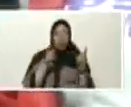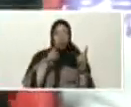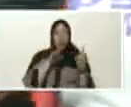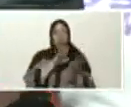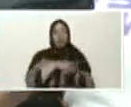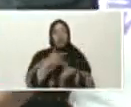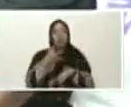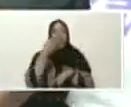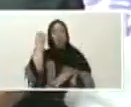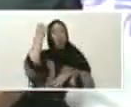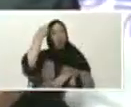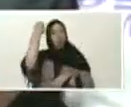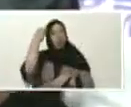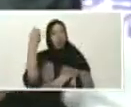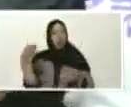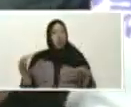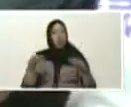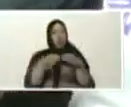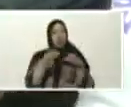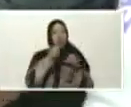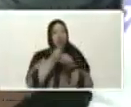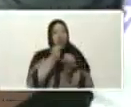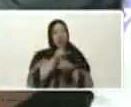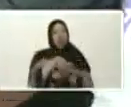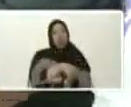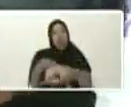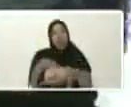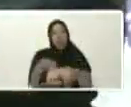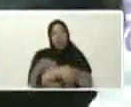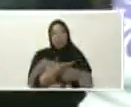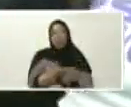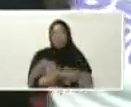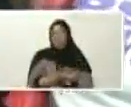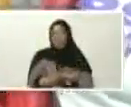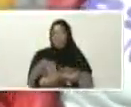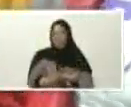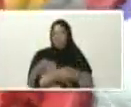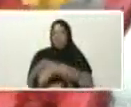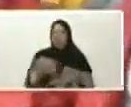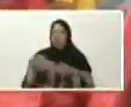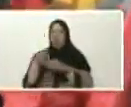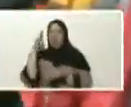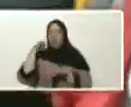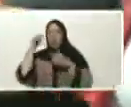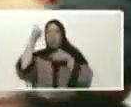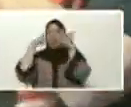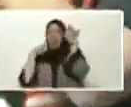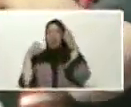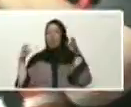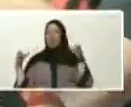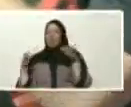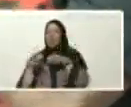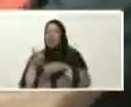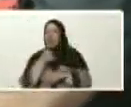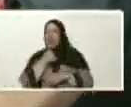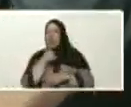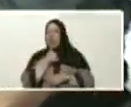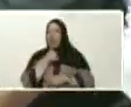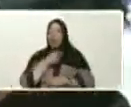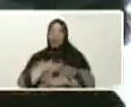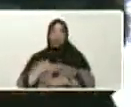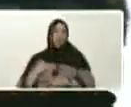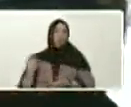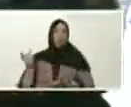conocimiento de todo el equipo de calle, comunidad y UVC, tenemos que hacerlo de todo el conocimiento de quienes no son parte